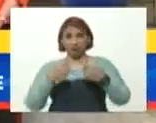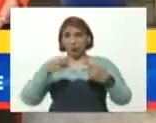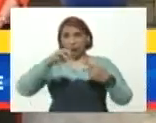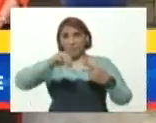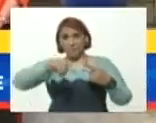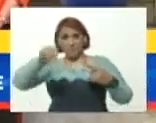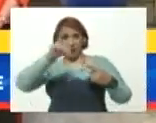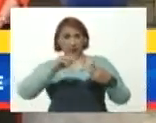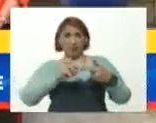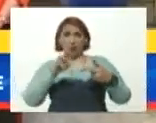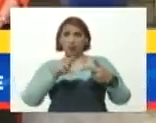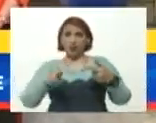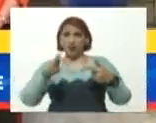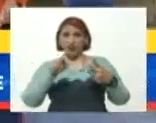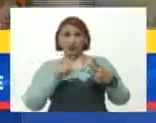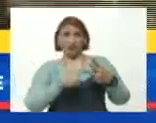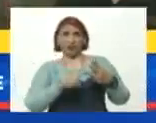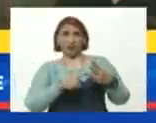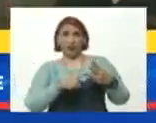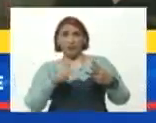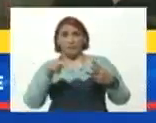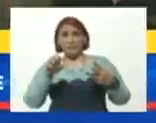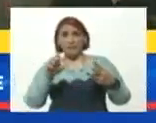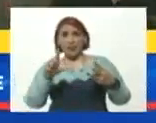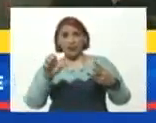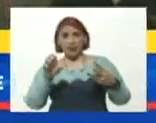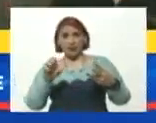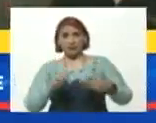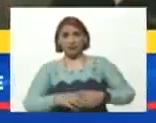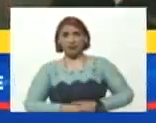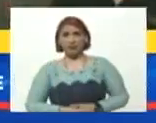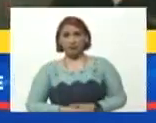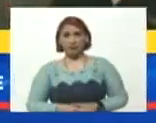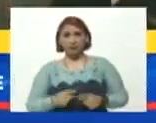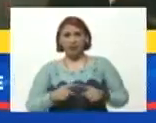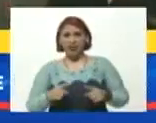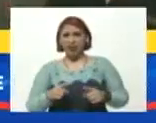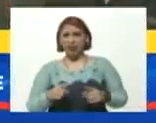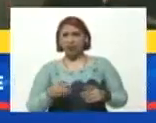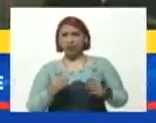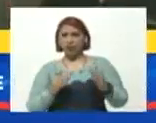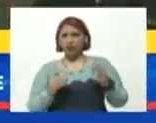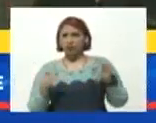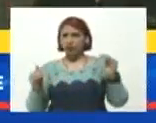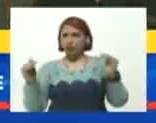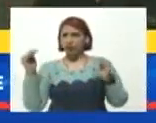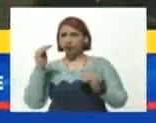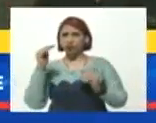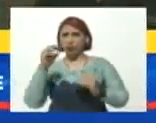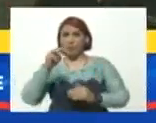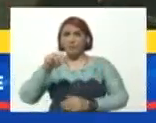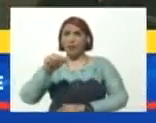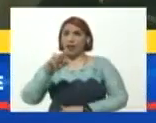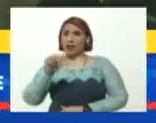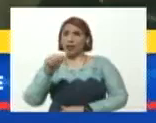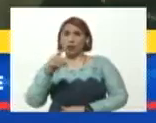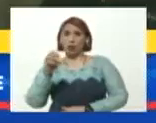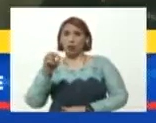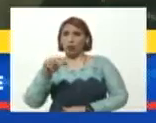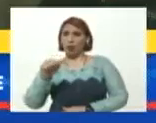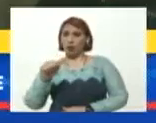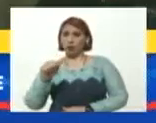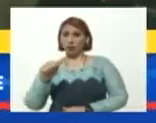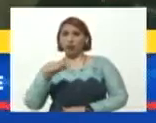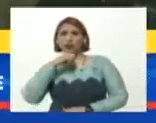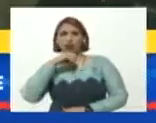Ronaldinho, bueno, grandes futbolistas, sin lugar a dudas. Pero en la cima, Diego Armando Maradona, de la historia